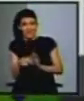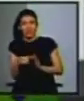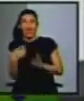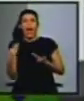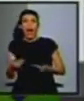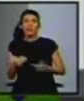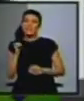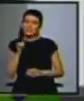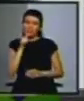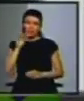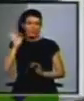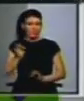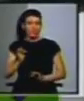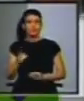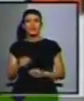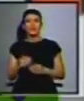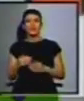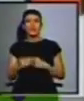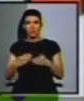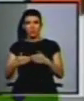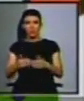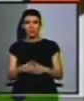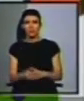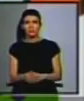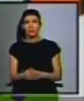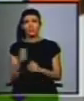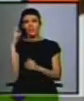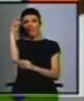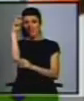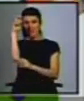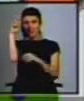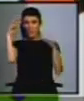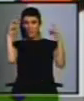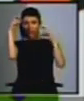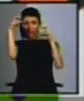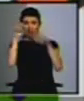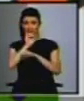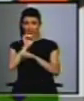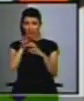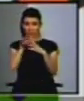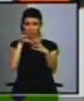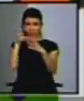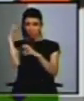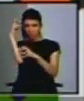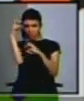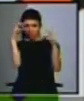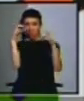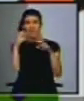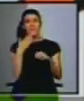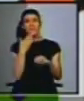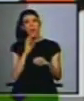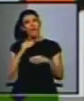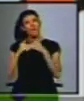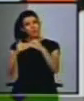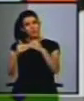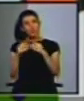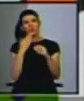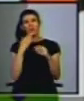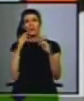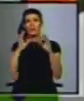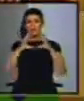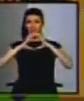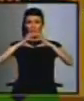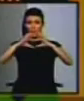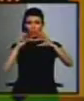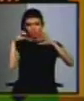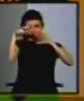funcionar. Tenemos un buen monitoreo. Estas cámaras han sido diseñadas mejor, están mejor insertas en la estructura